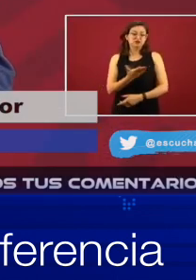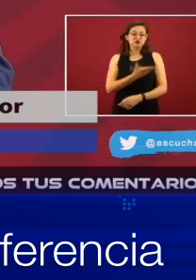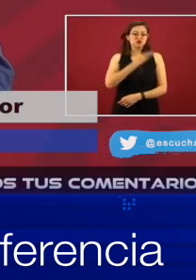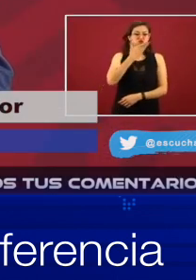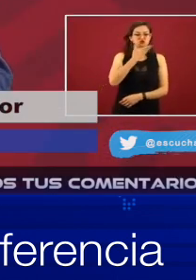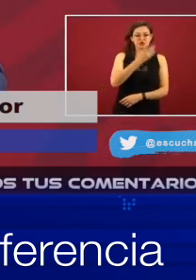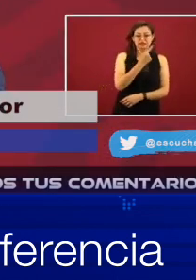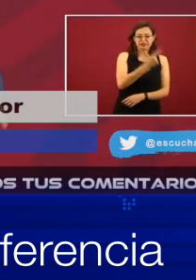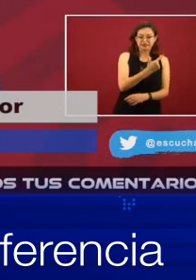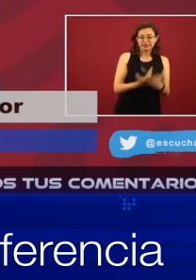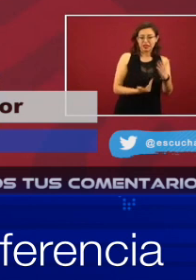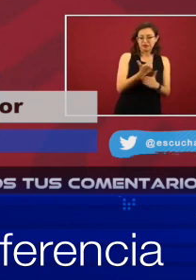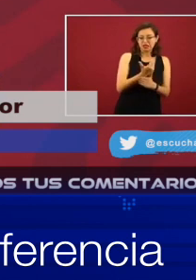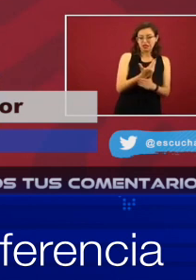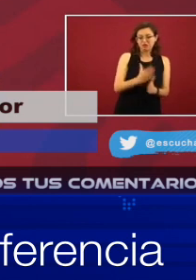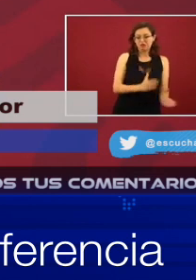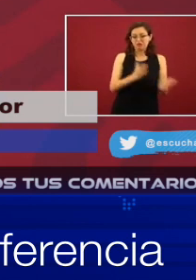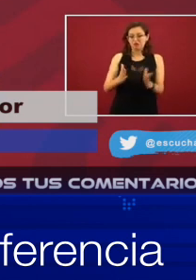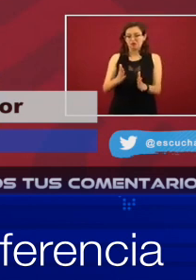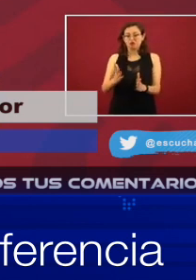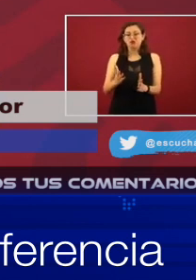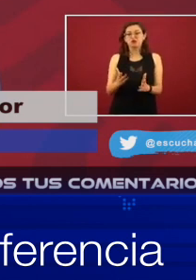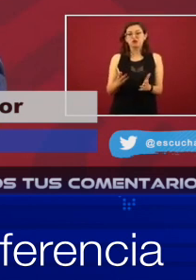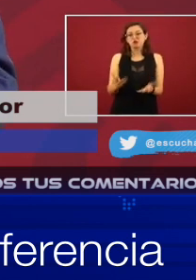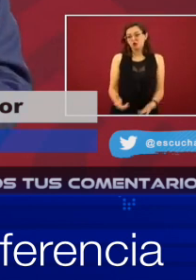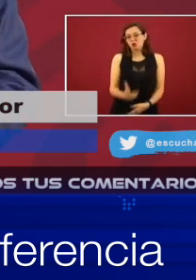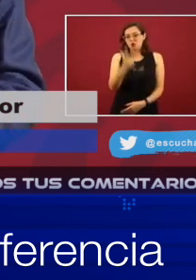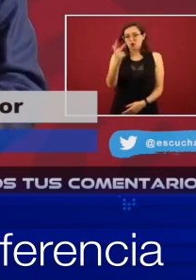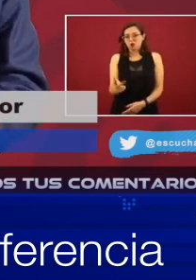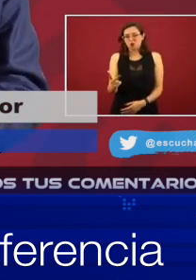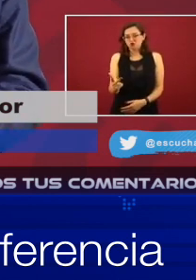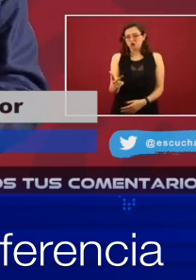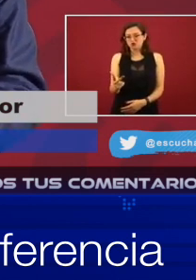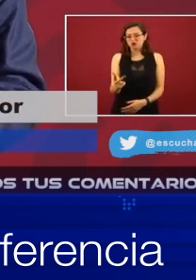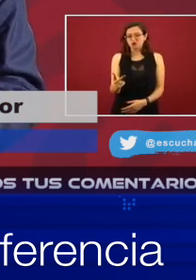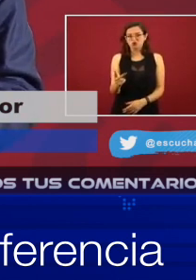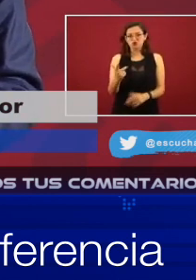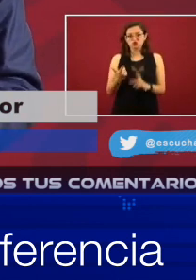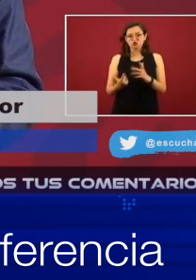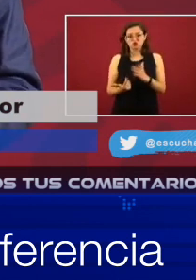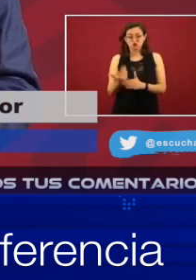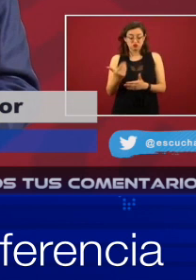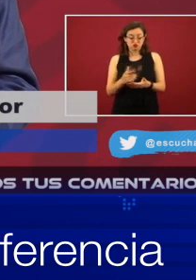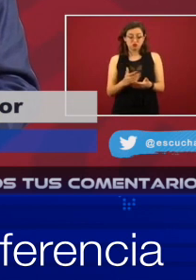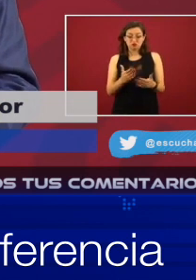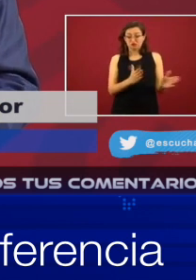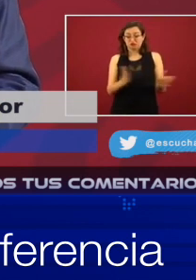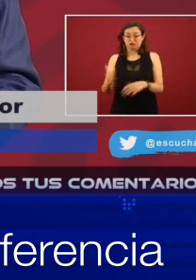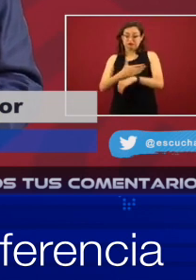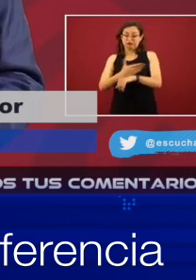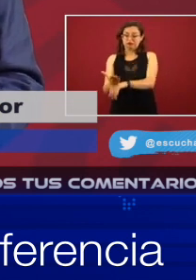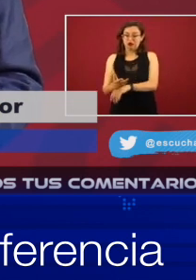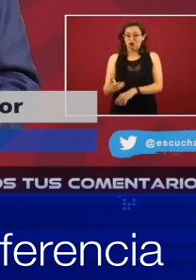la costumbre de lo programado. Siempre es a las 7, ahora son más de las 8,